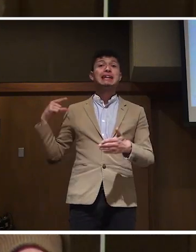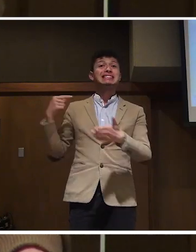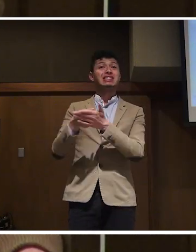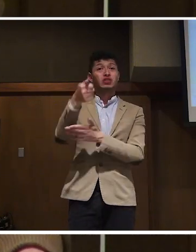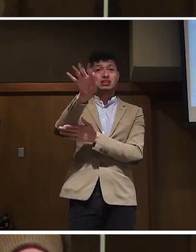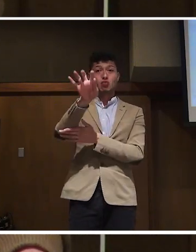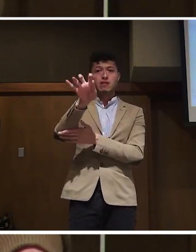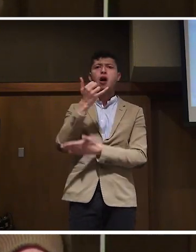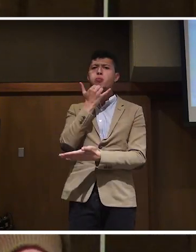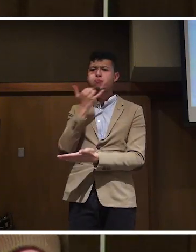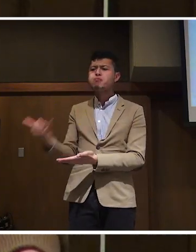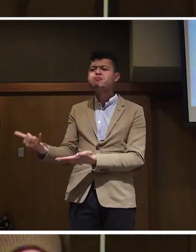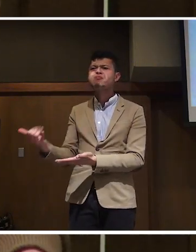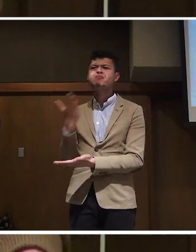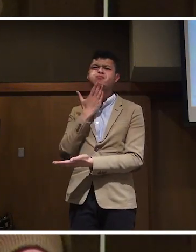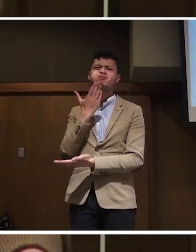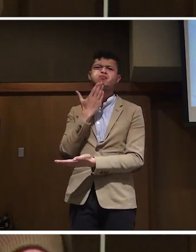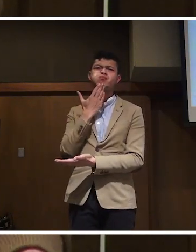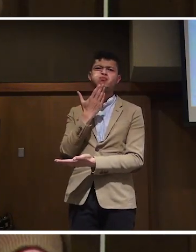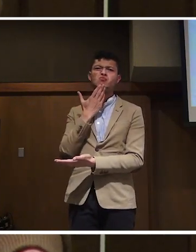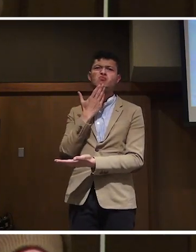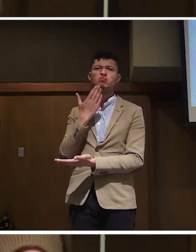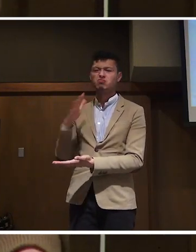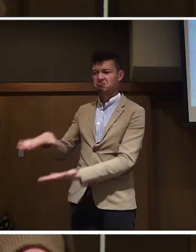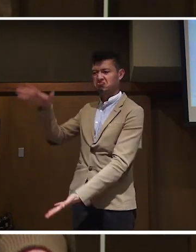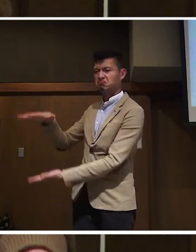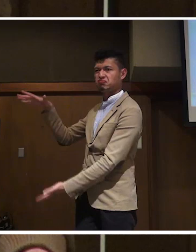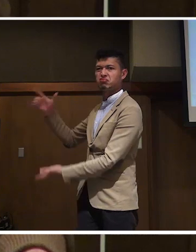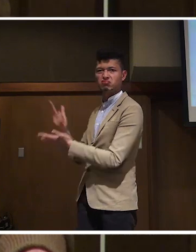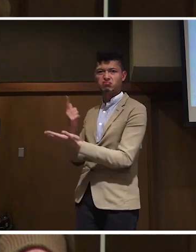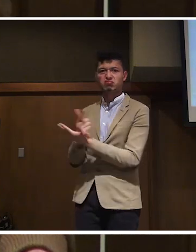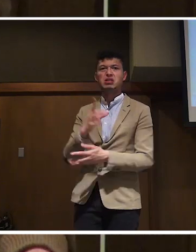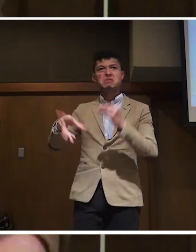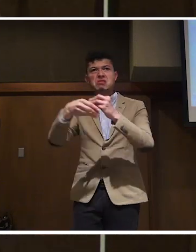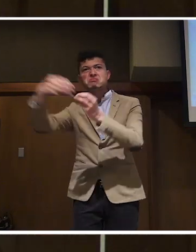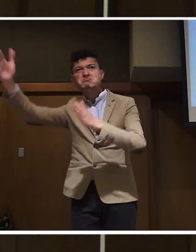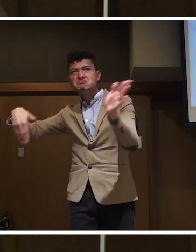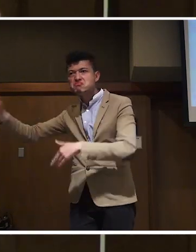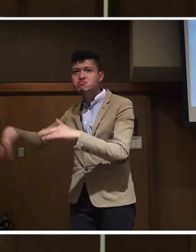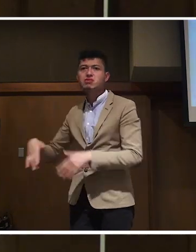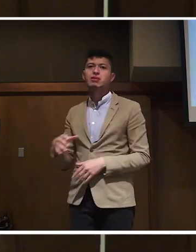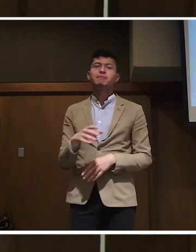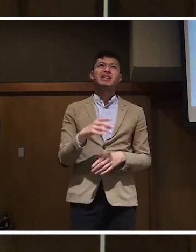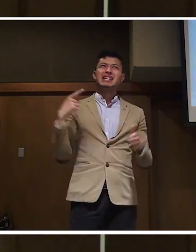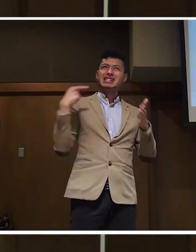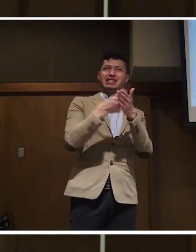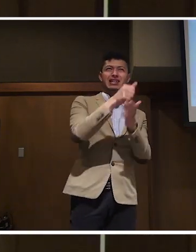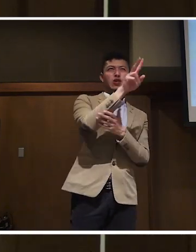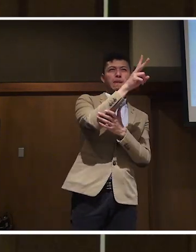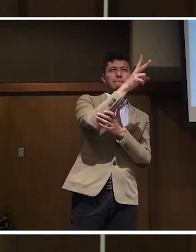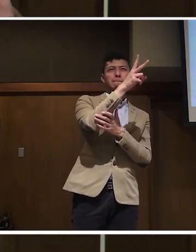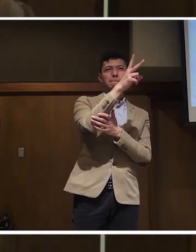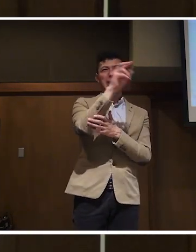rica de material del siglo XIX, por la que era lo de don Laureano y porque se han añadido otras cosas. Y en el siglo XX, ya de 1958